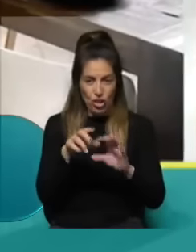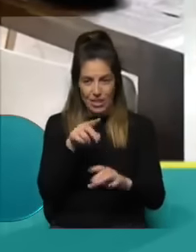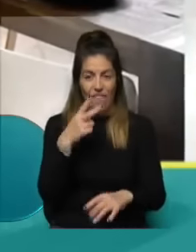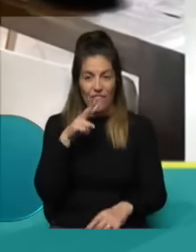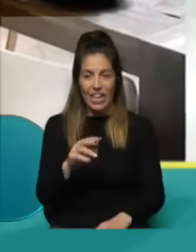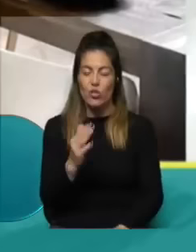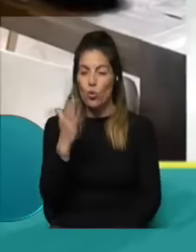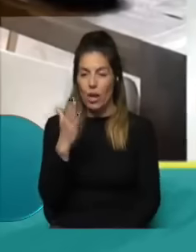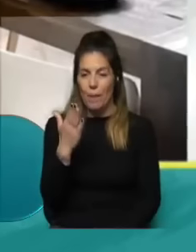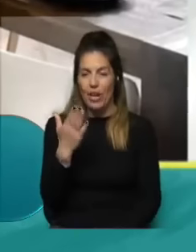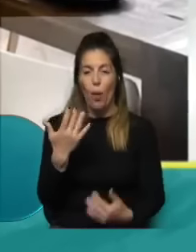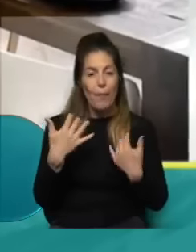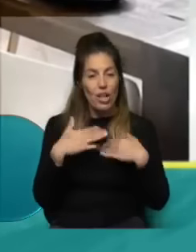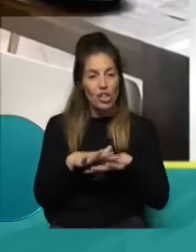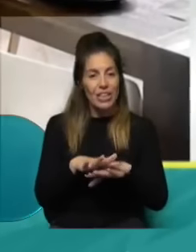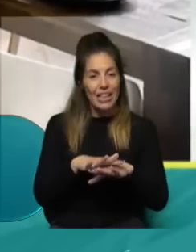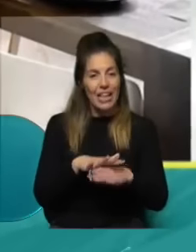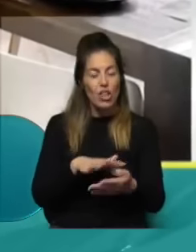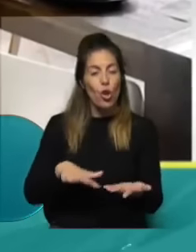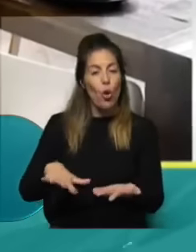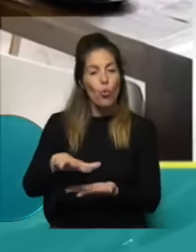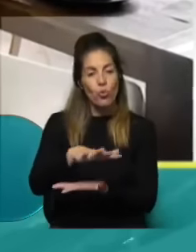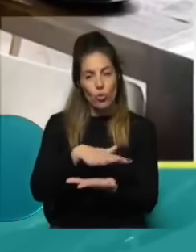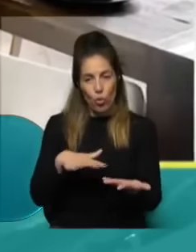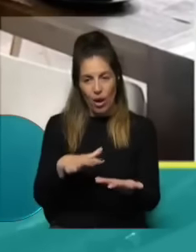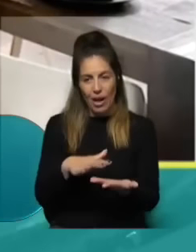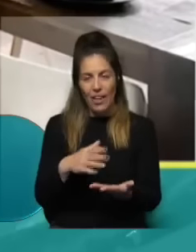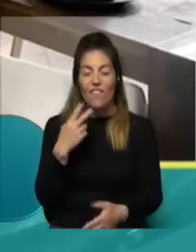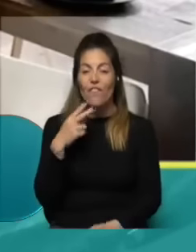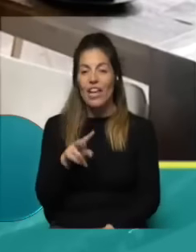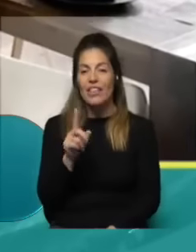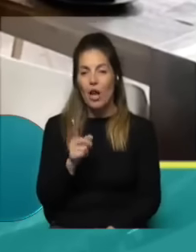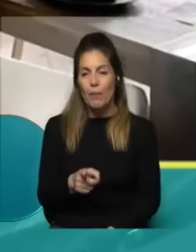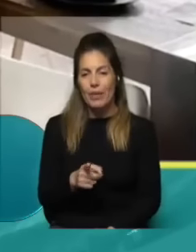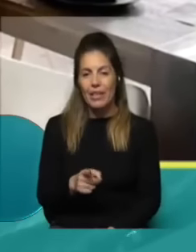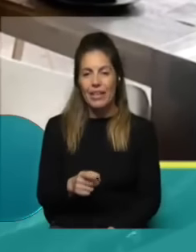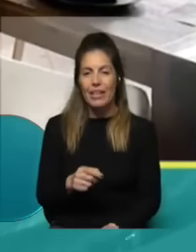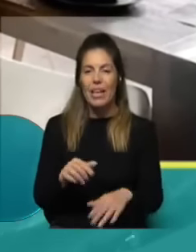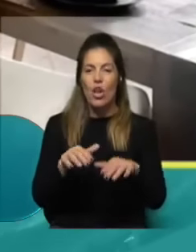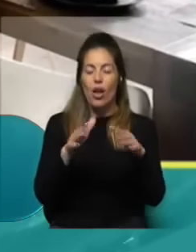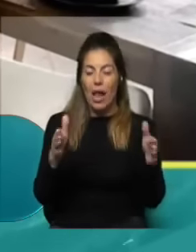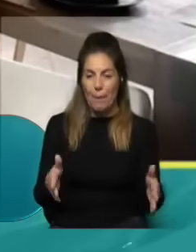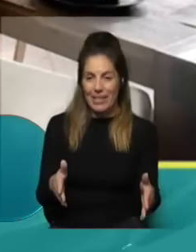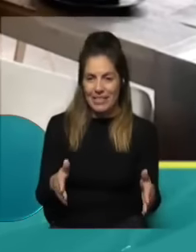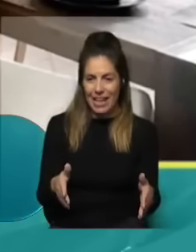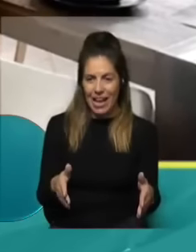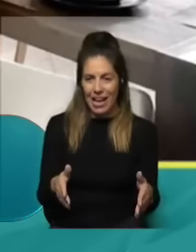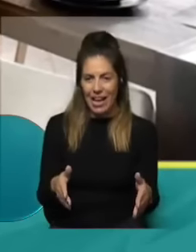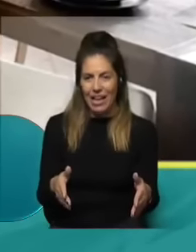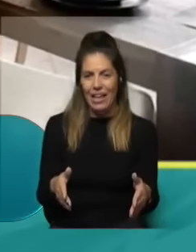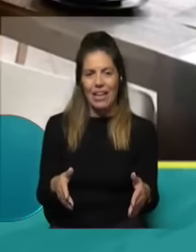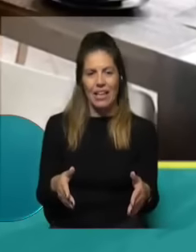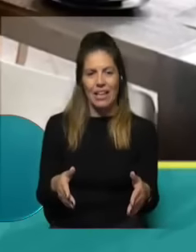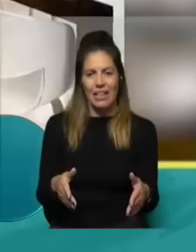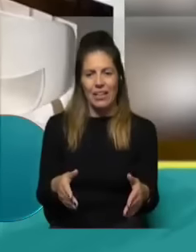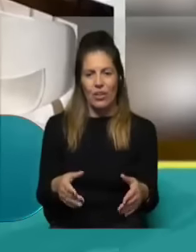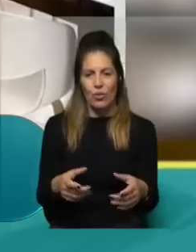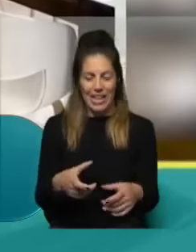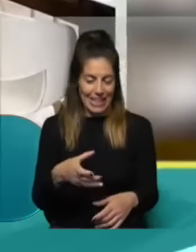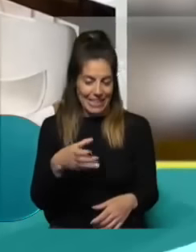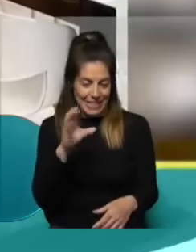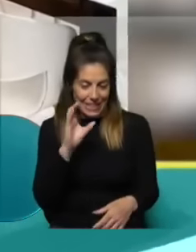espejo, pero integra toda una pared y una imagen. Obsérvese, por ejemplo, allí, lo que está arriba de la mesa, que son, no sé, una tacita,